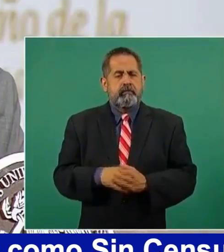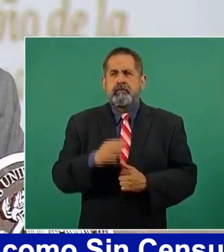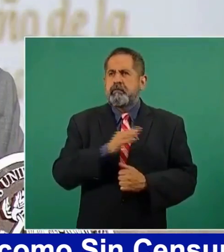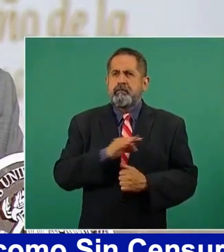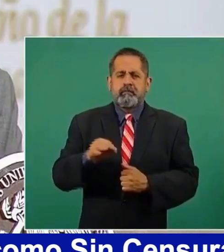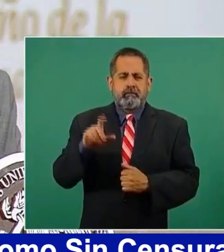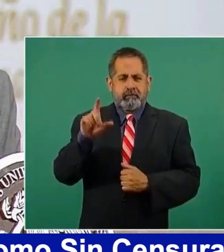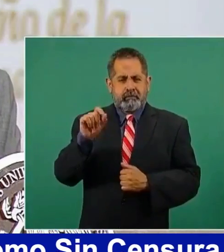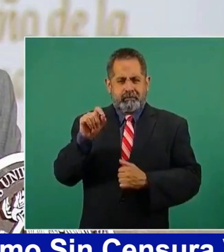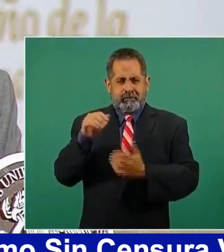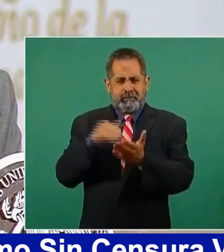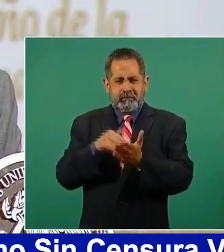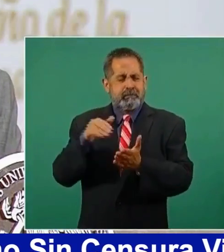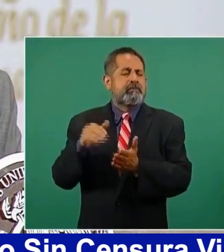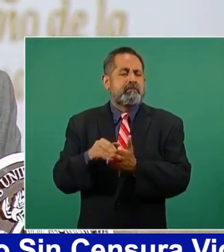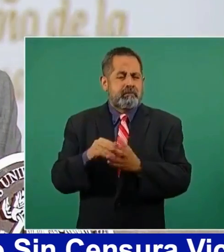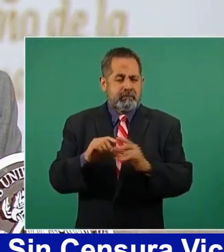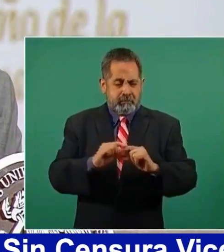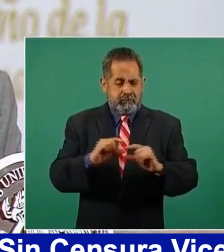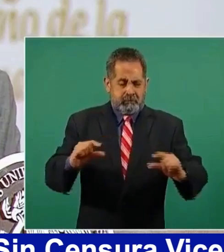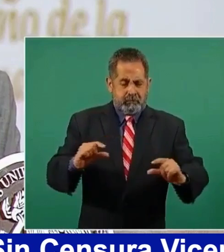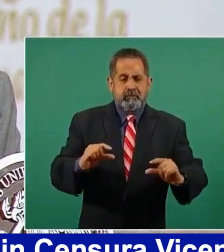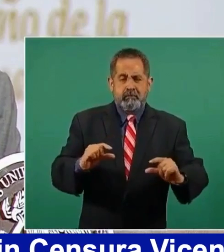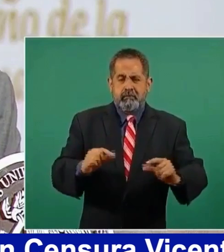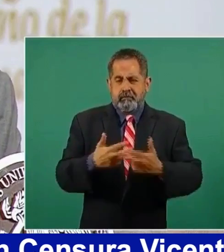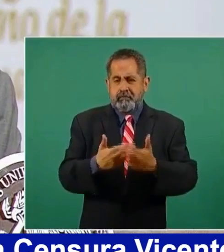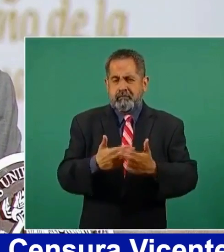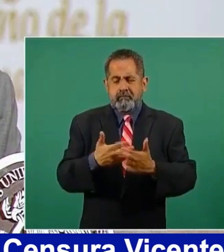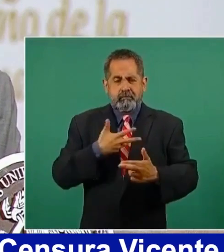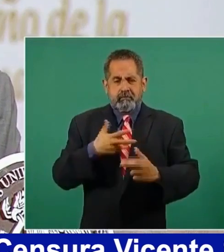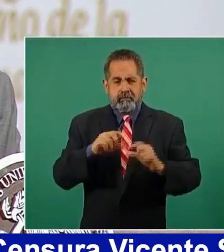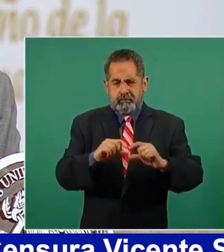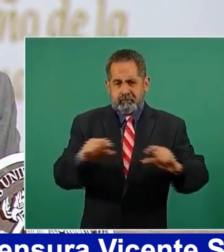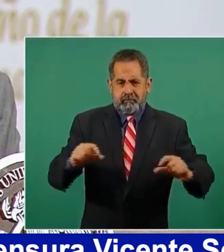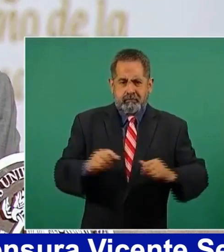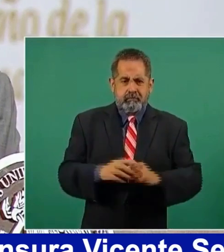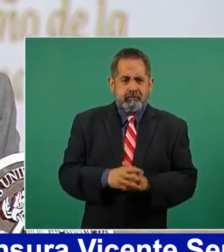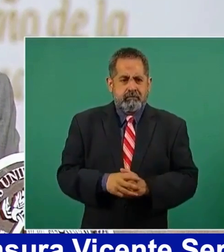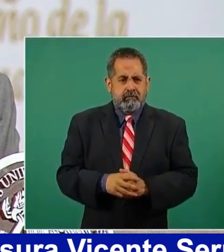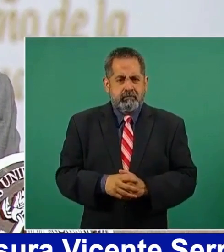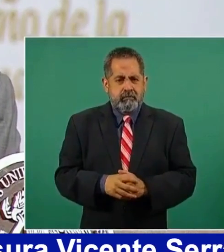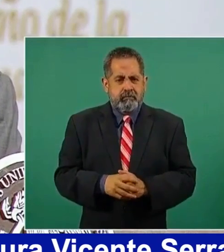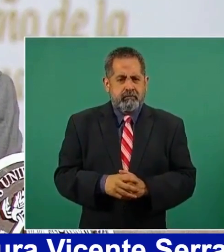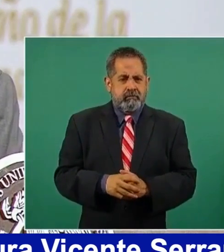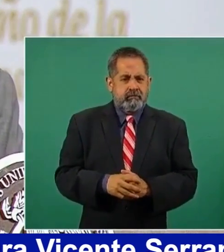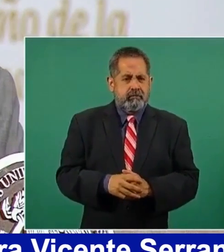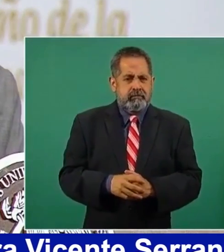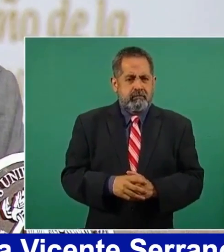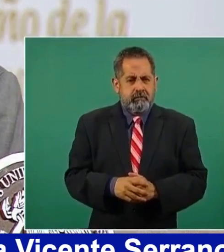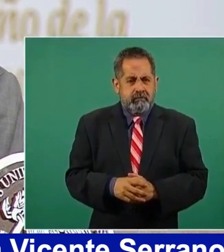alrededor de 20 millones ya, no van a salir todas